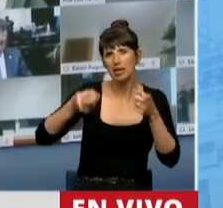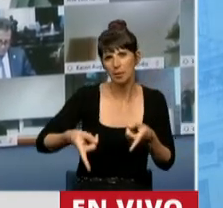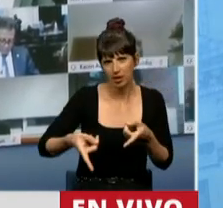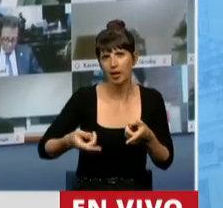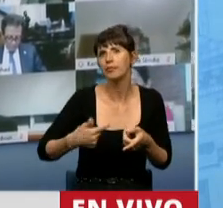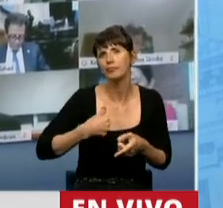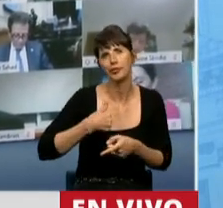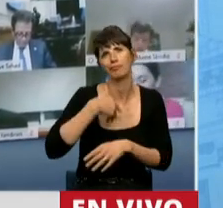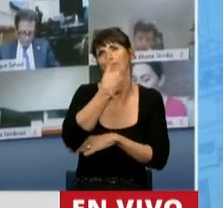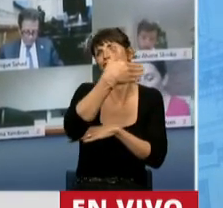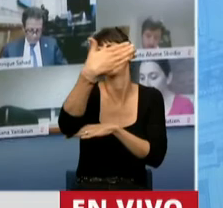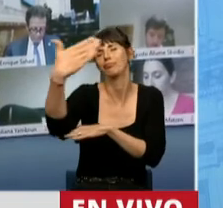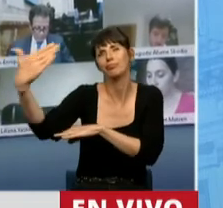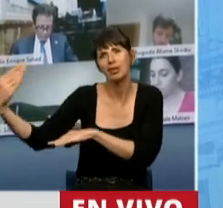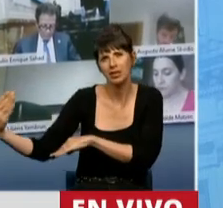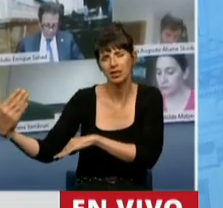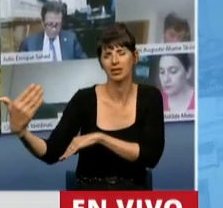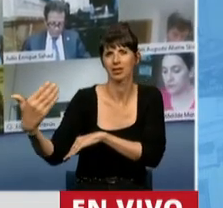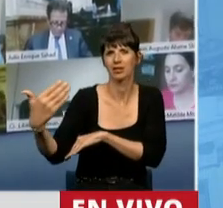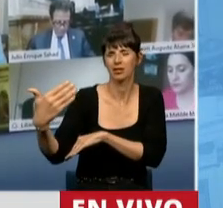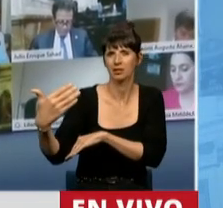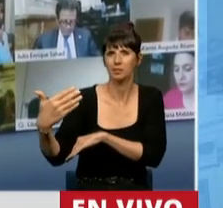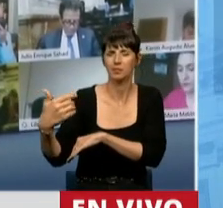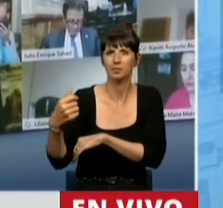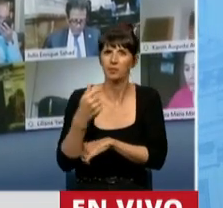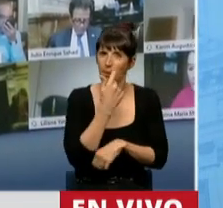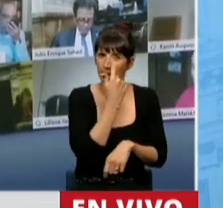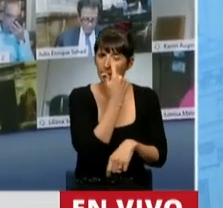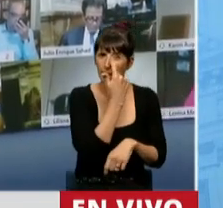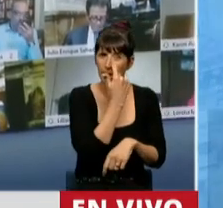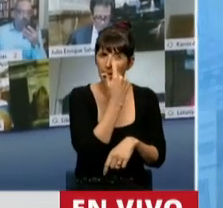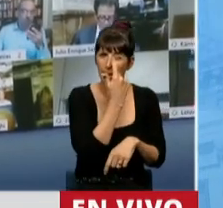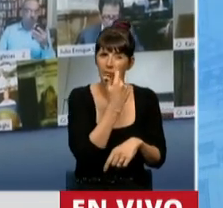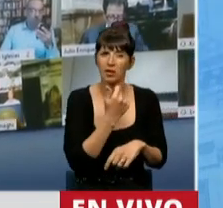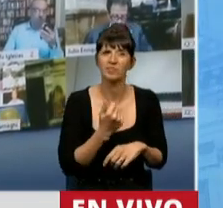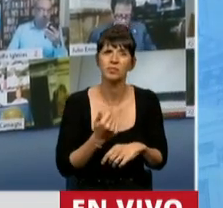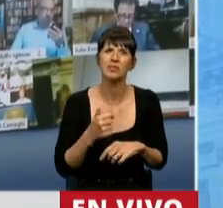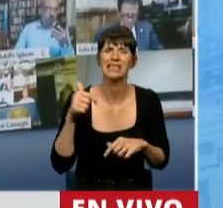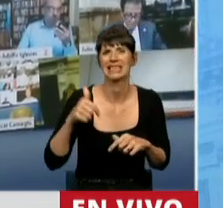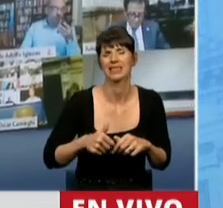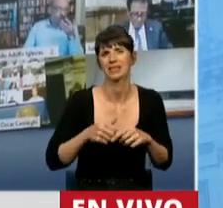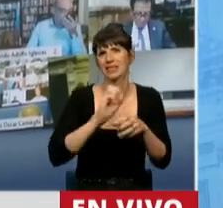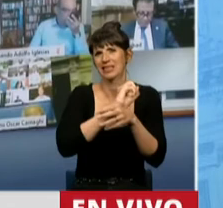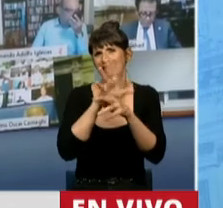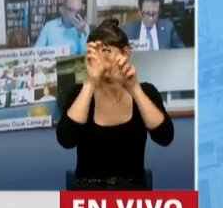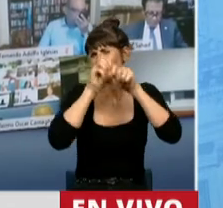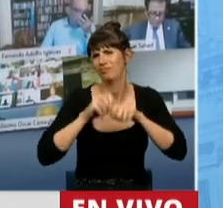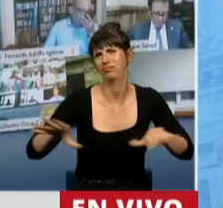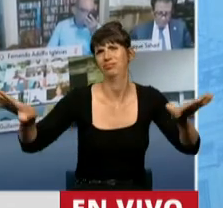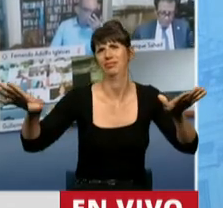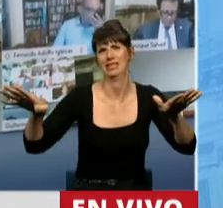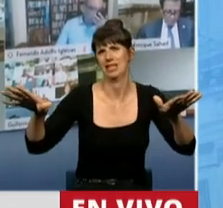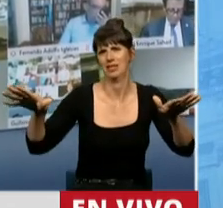las exposiciones que hemos hecho en nuestro bloque aquí, de que ha venido una pandemia que no